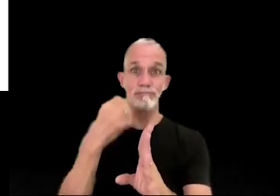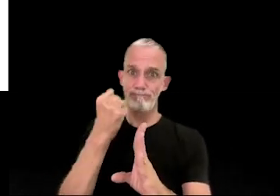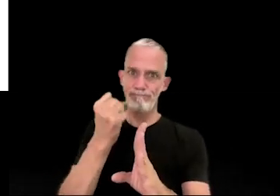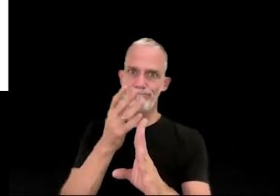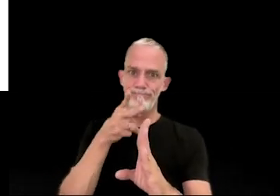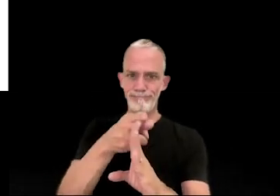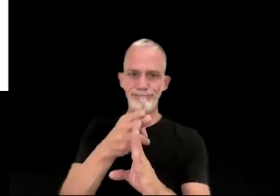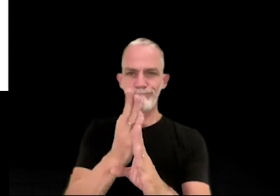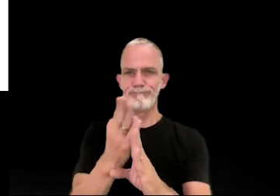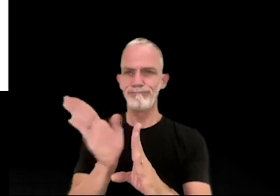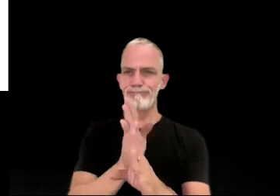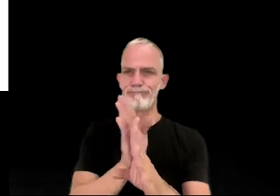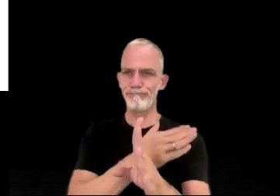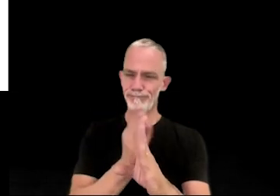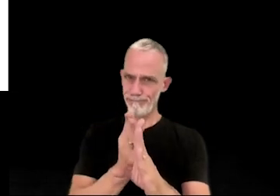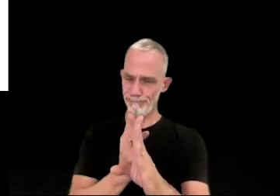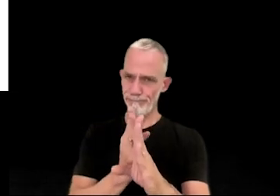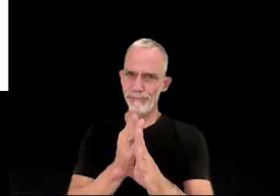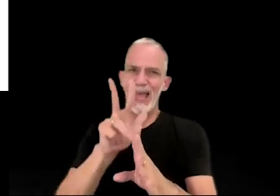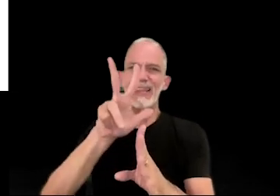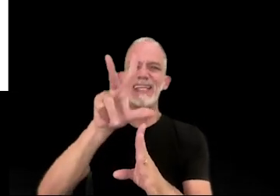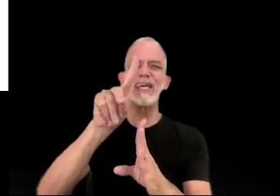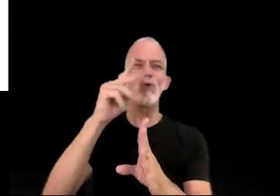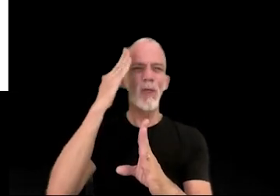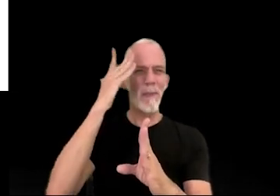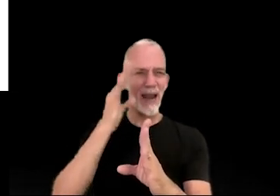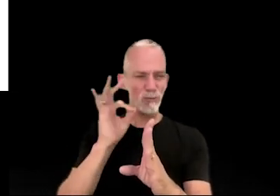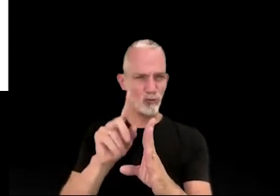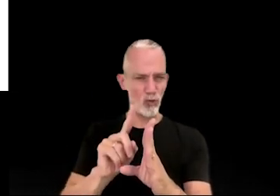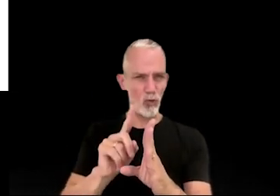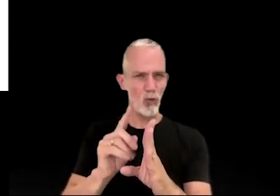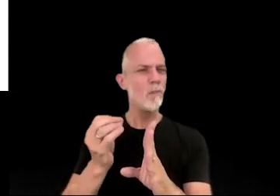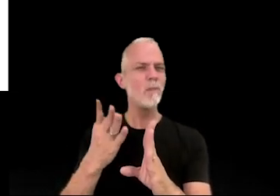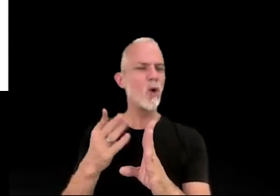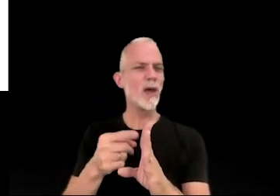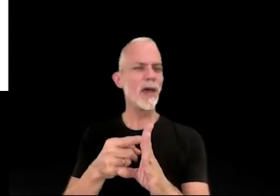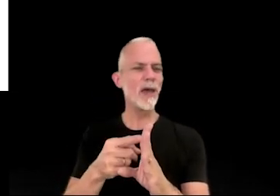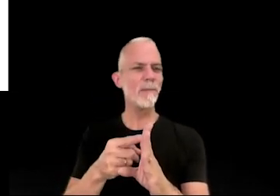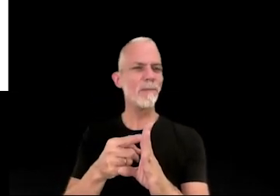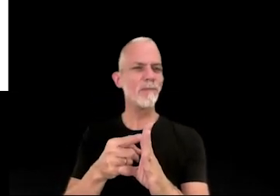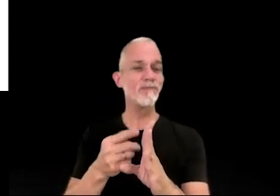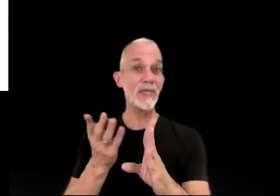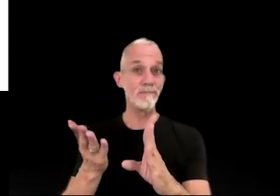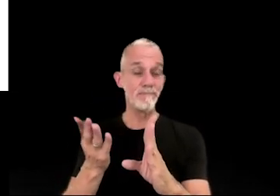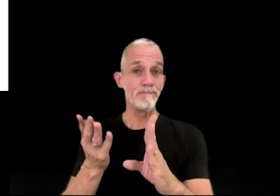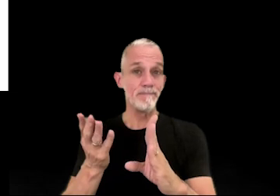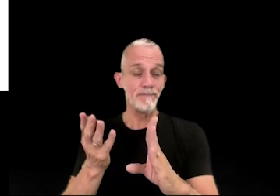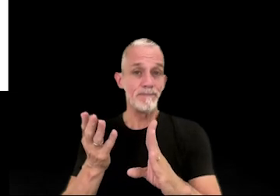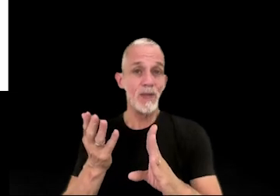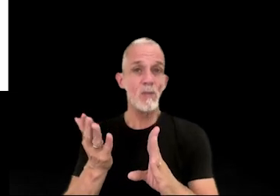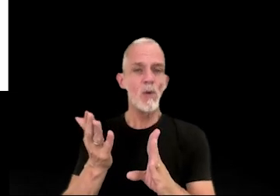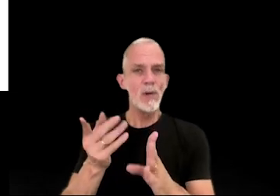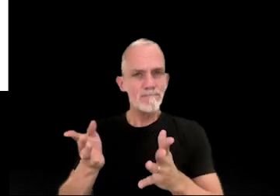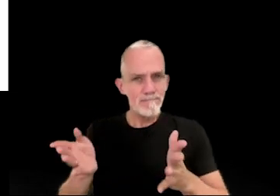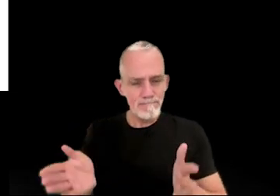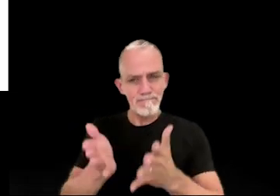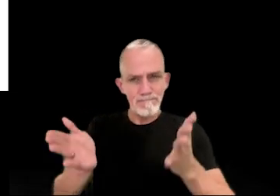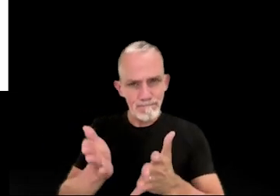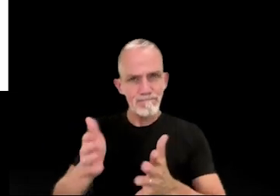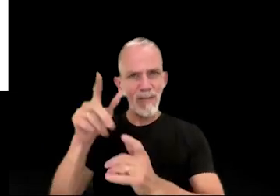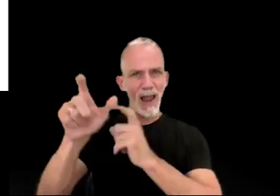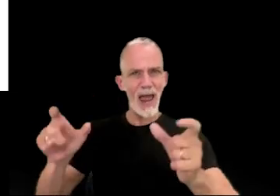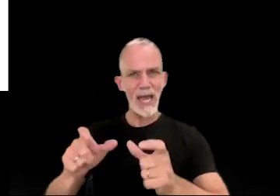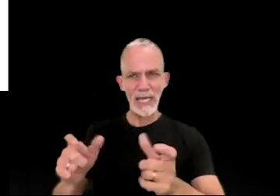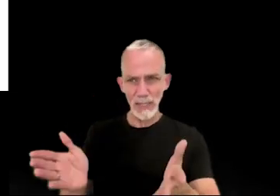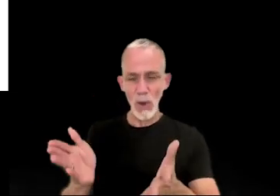dejé para el final porque creo que este porqué eh, es más incentivador, en